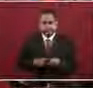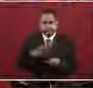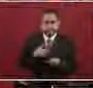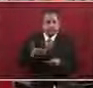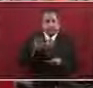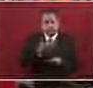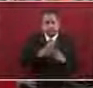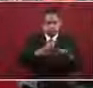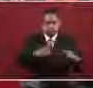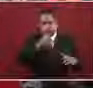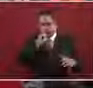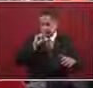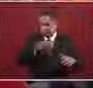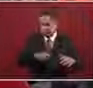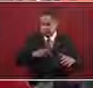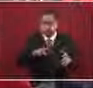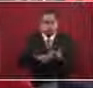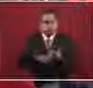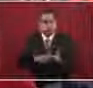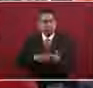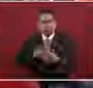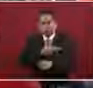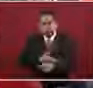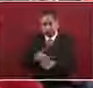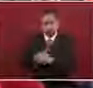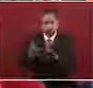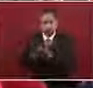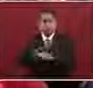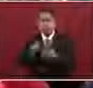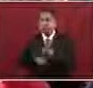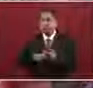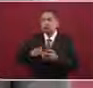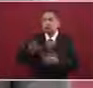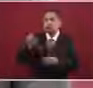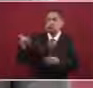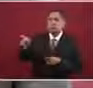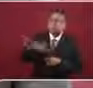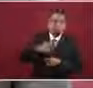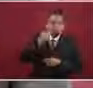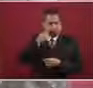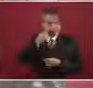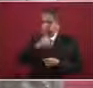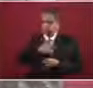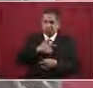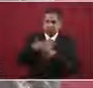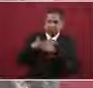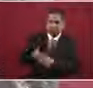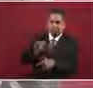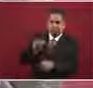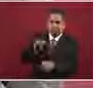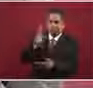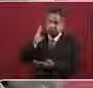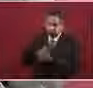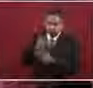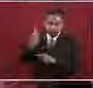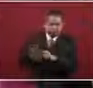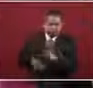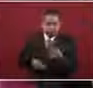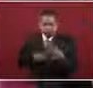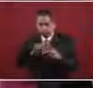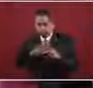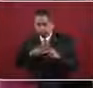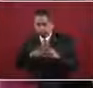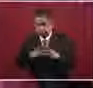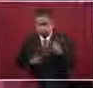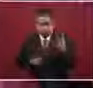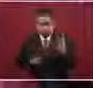pidiendo también que se resuelva sobre la revocación del mandato. Esas tres están pendientes